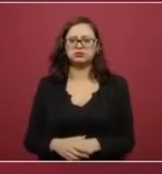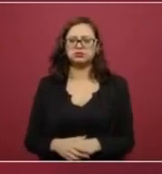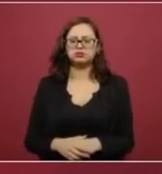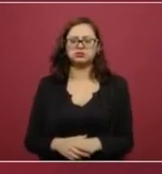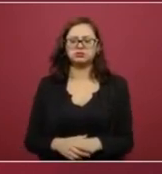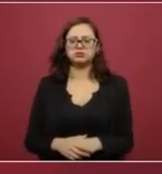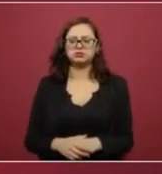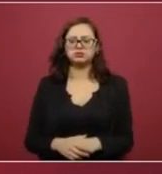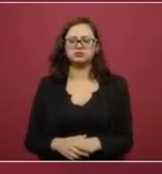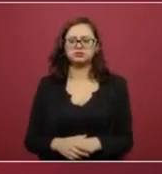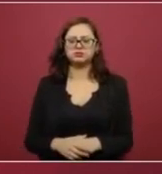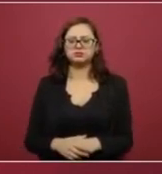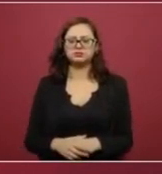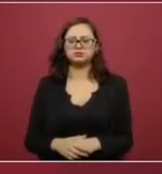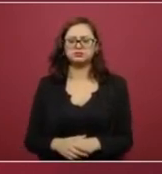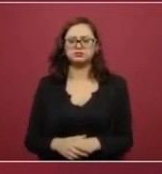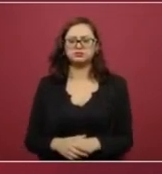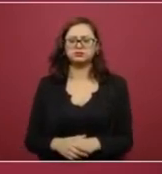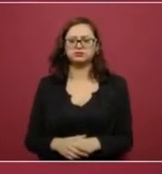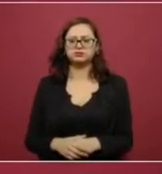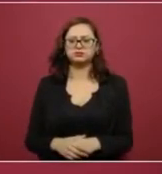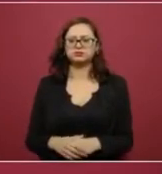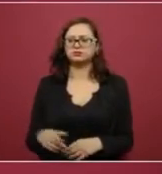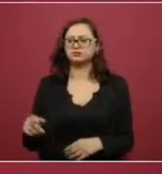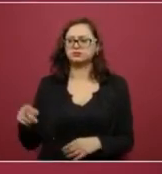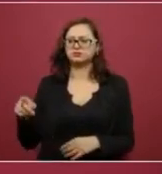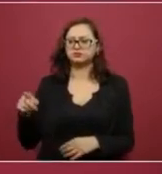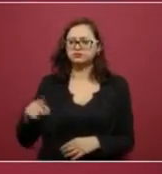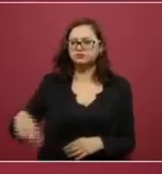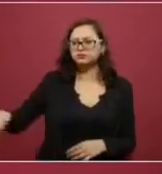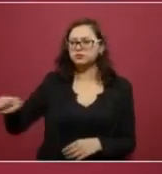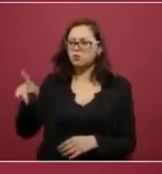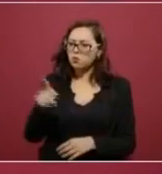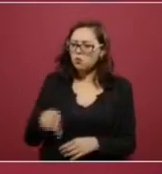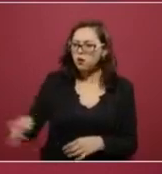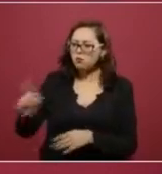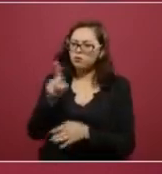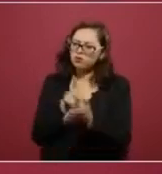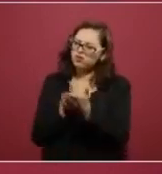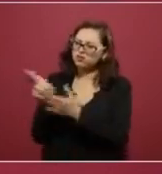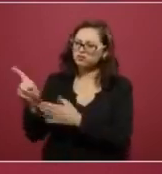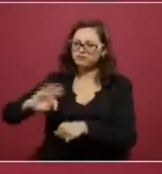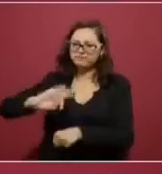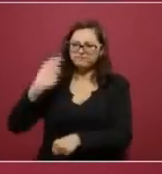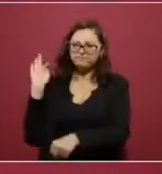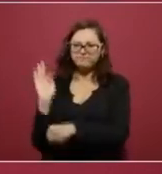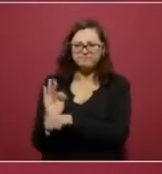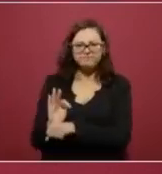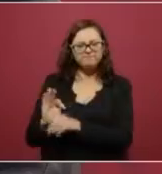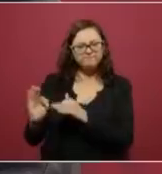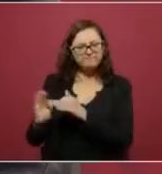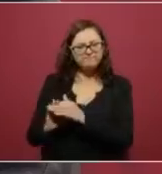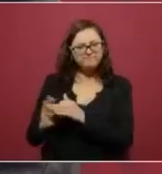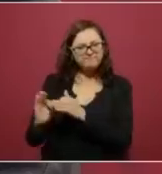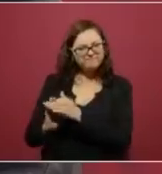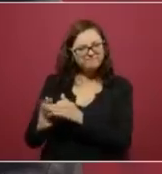tenido en la defensa de los derechos del pueblo. Por eso lo recordamos